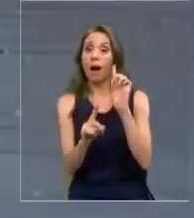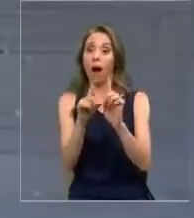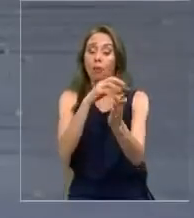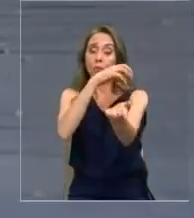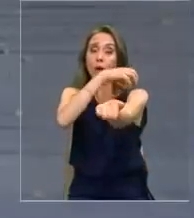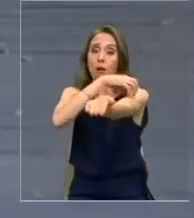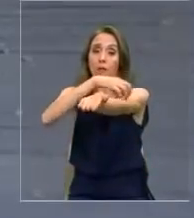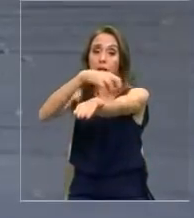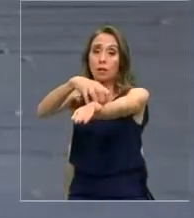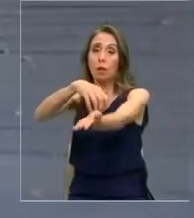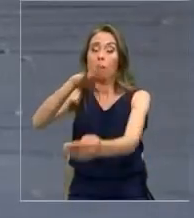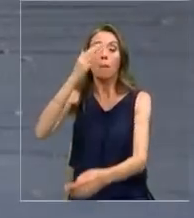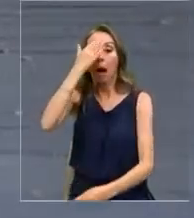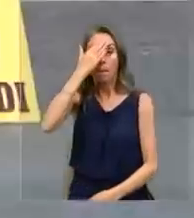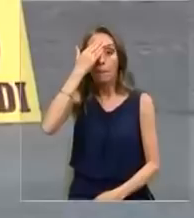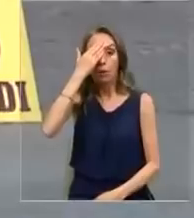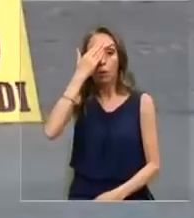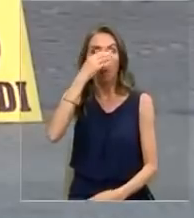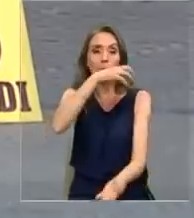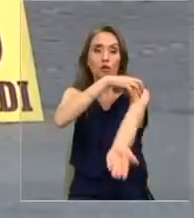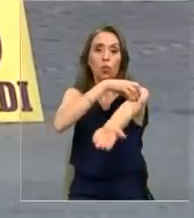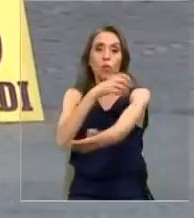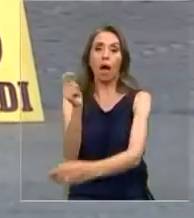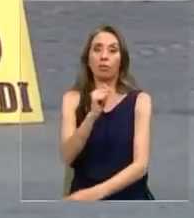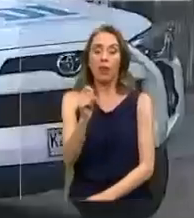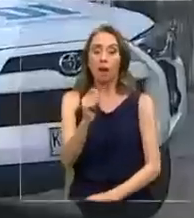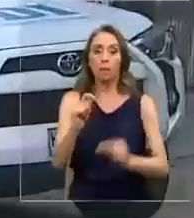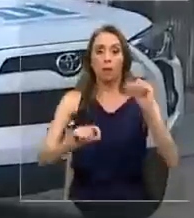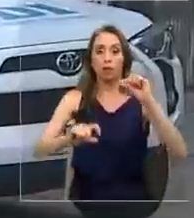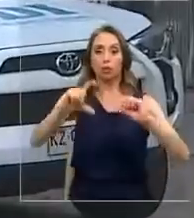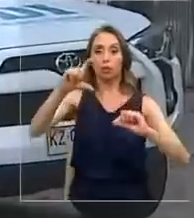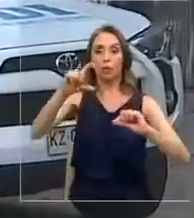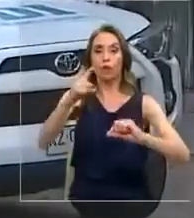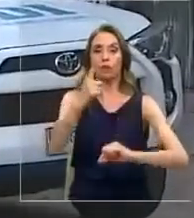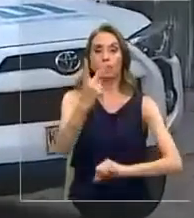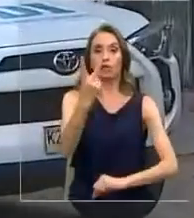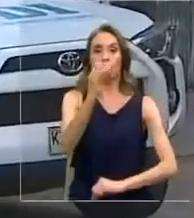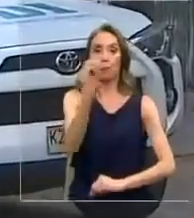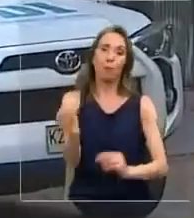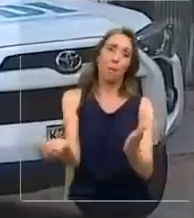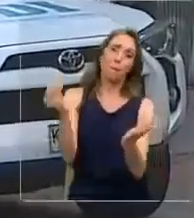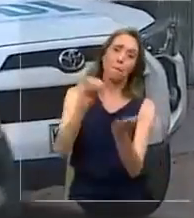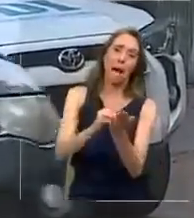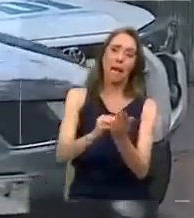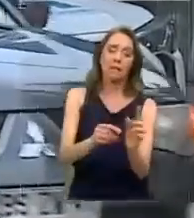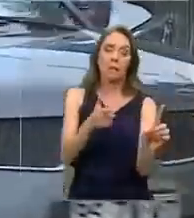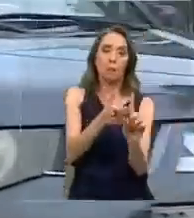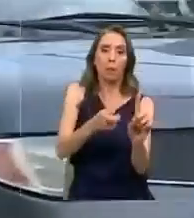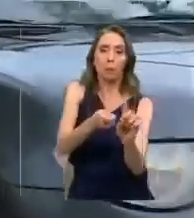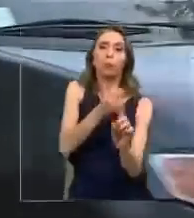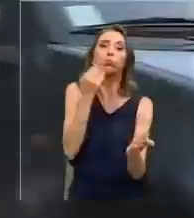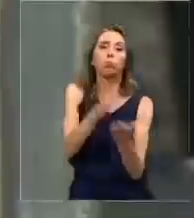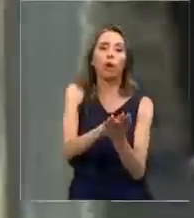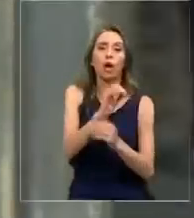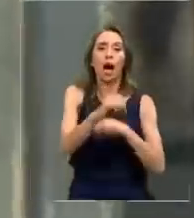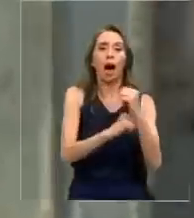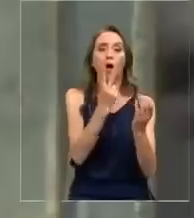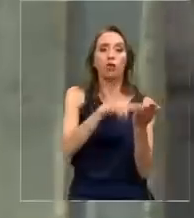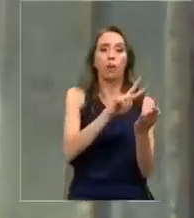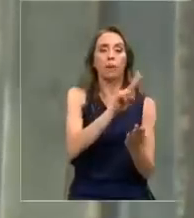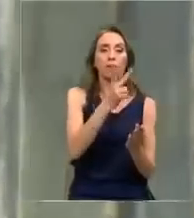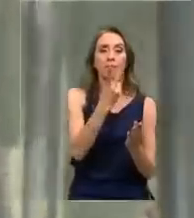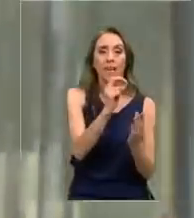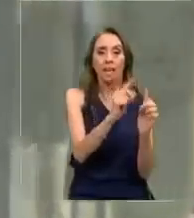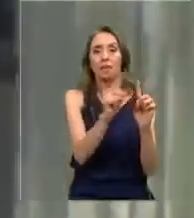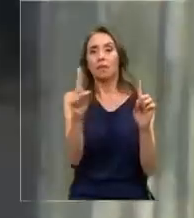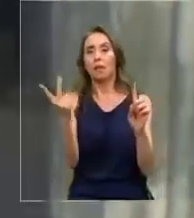regiones. Las más preocupantes, Tarapacá, por ejemplo, tuvo un aumento de 120% en homicidios entre 2020 y